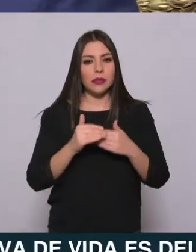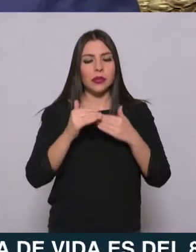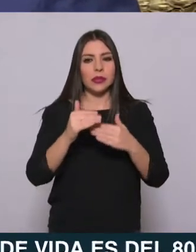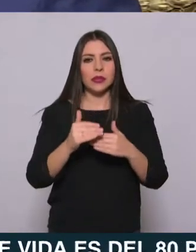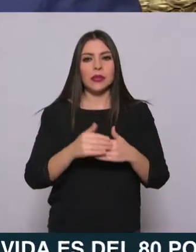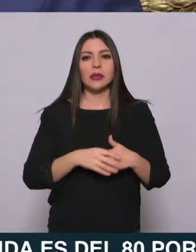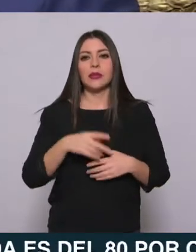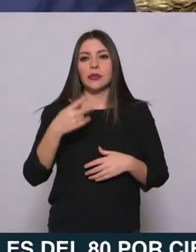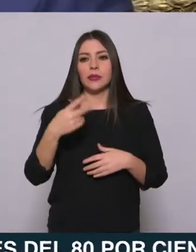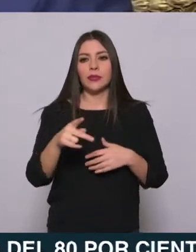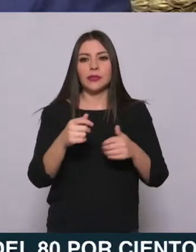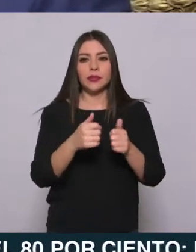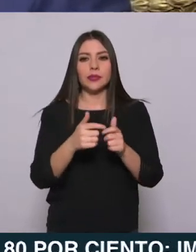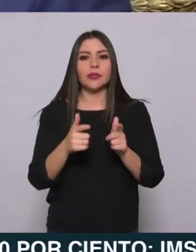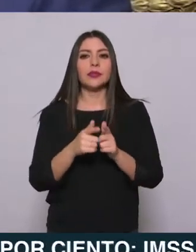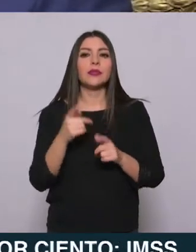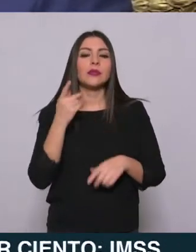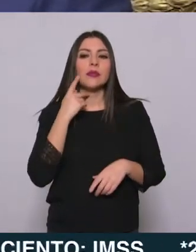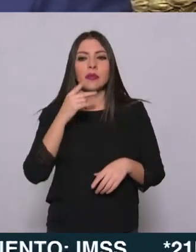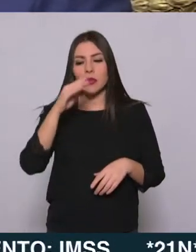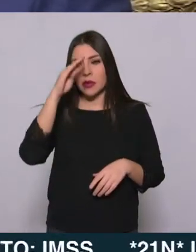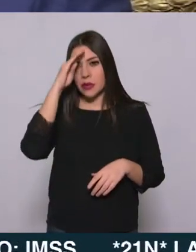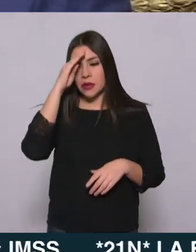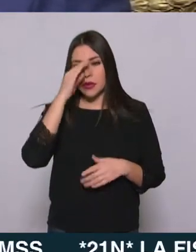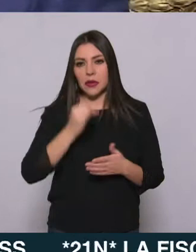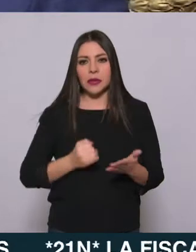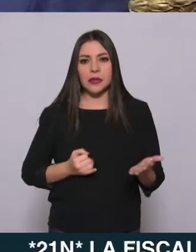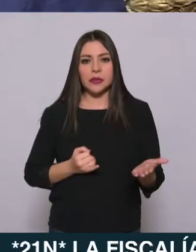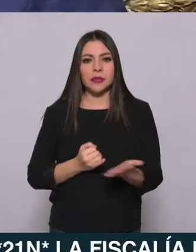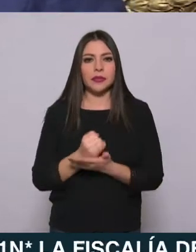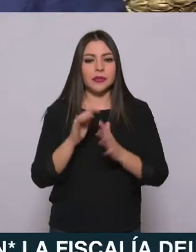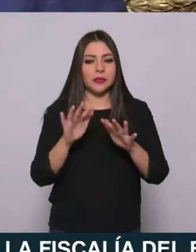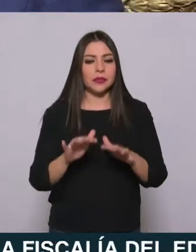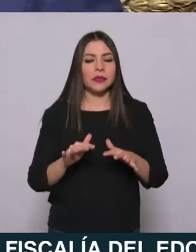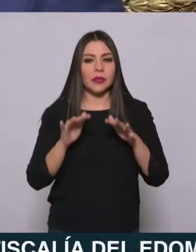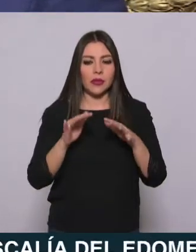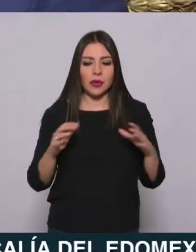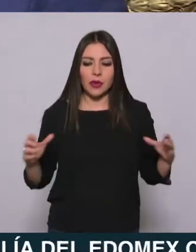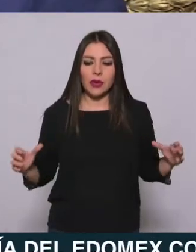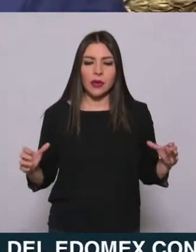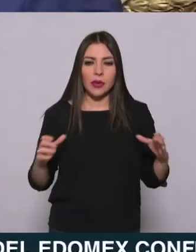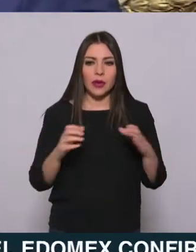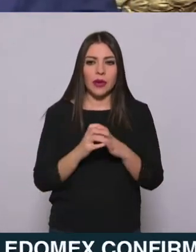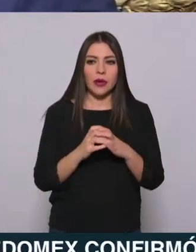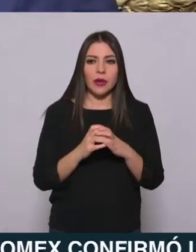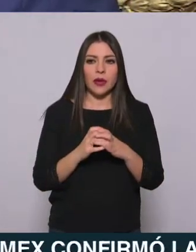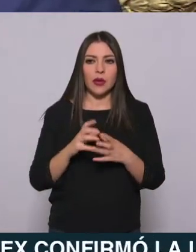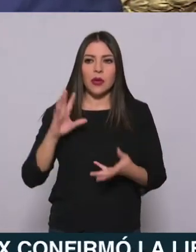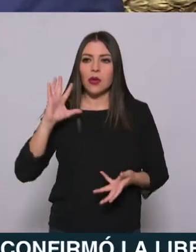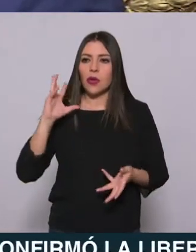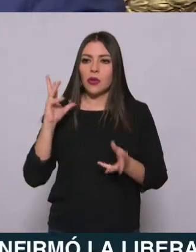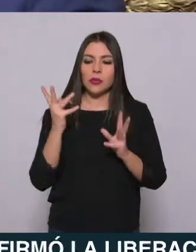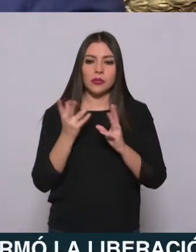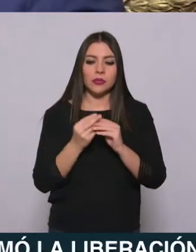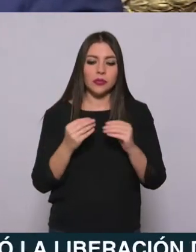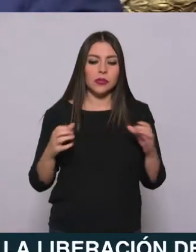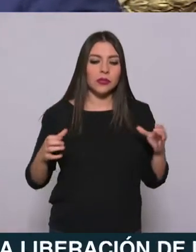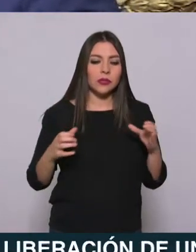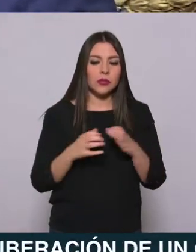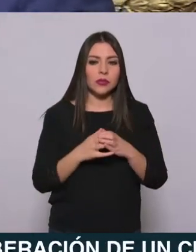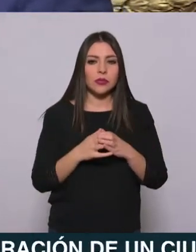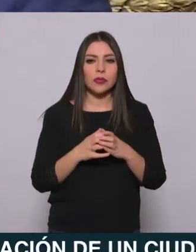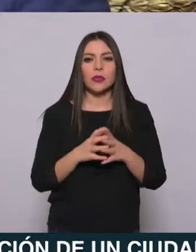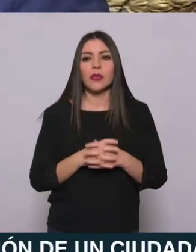La bancada decidió hacer un pleno, es decir, reunirse en su totalidad para